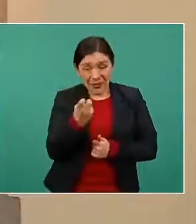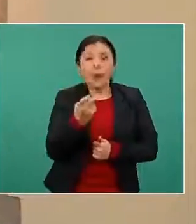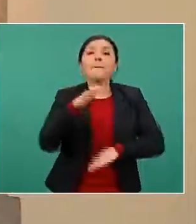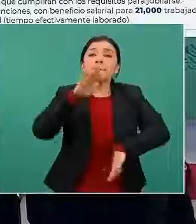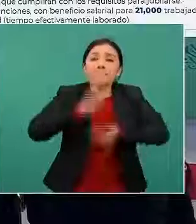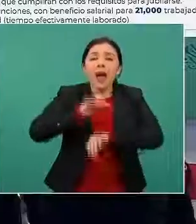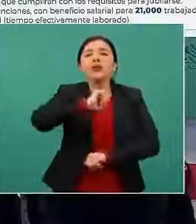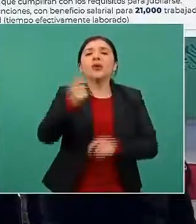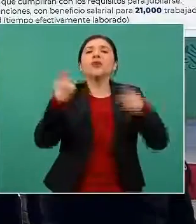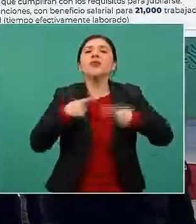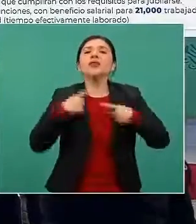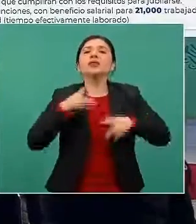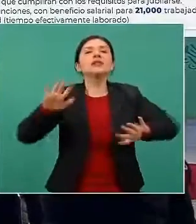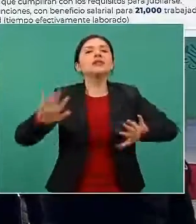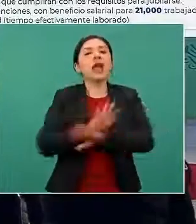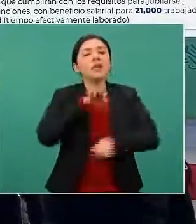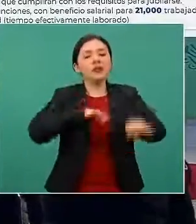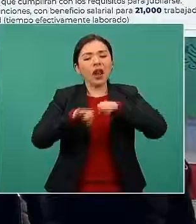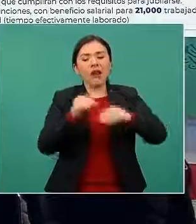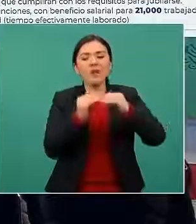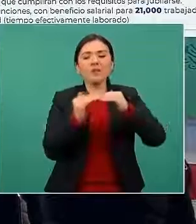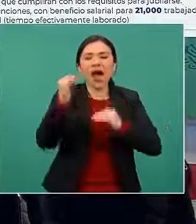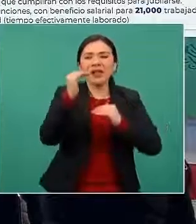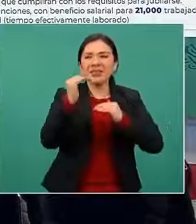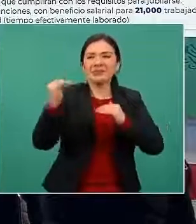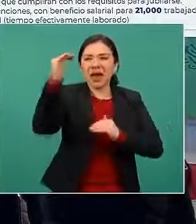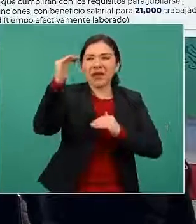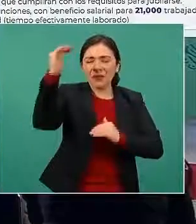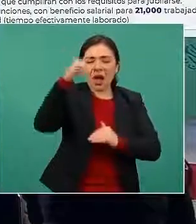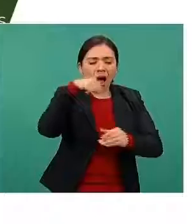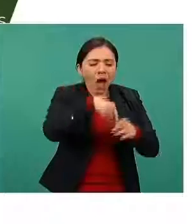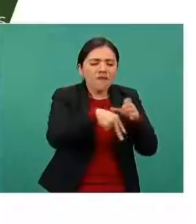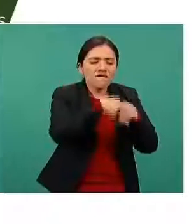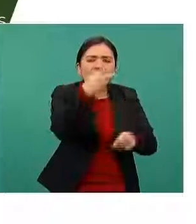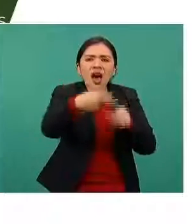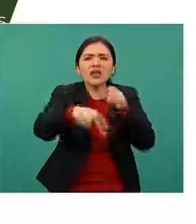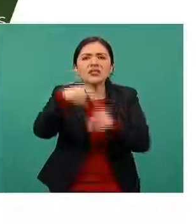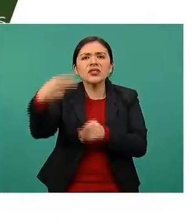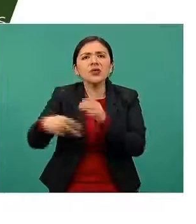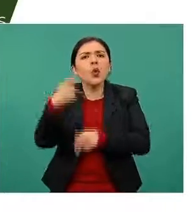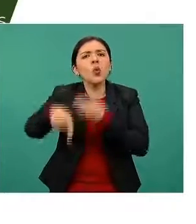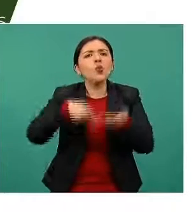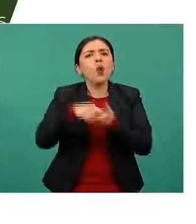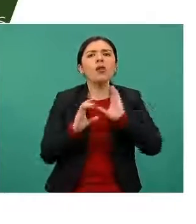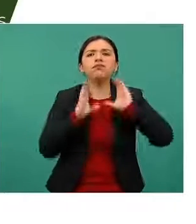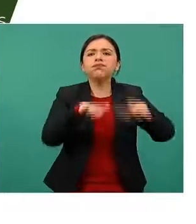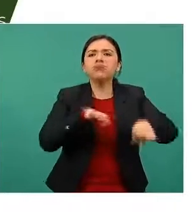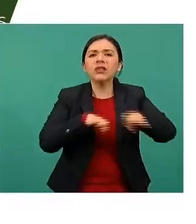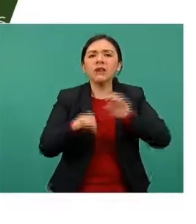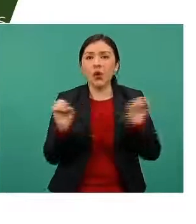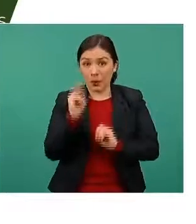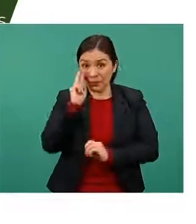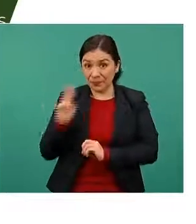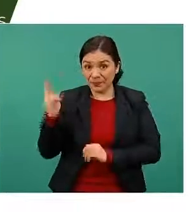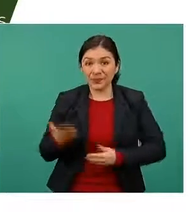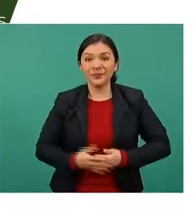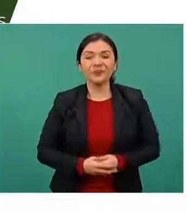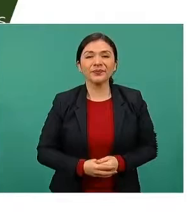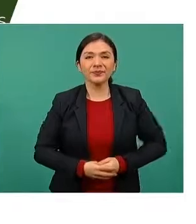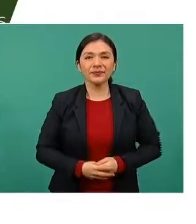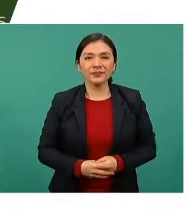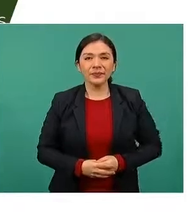van dando entre el personal nos arrojan un estimado de basificación